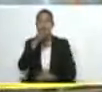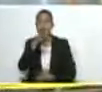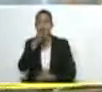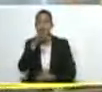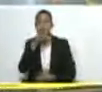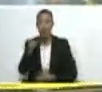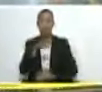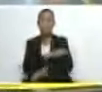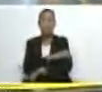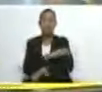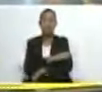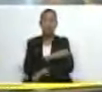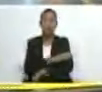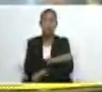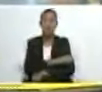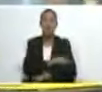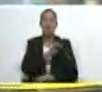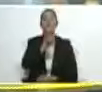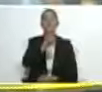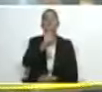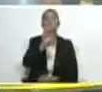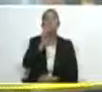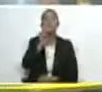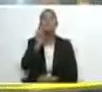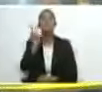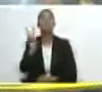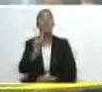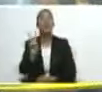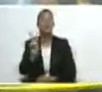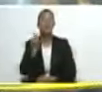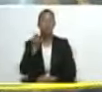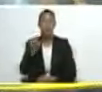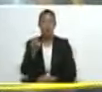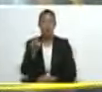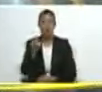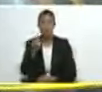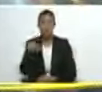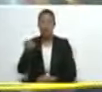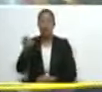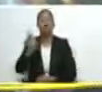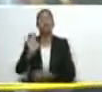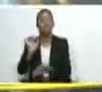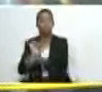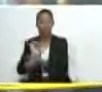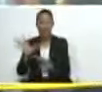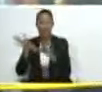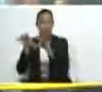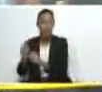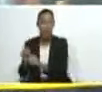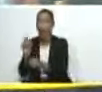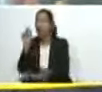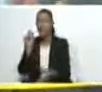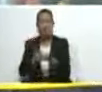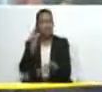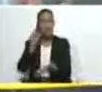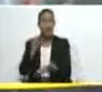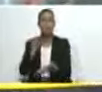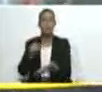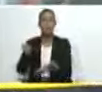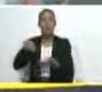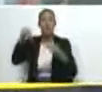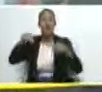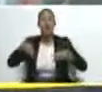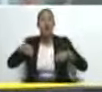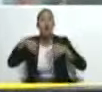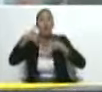fascista 20 Venezuela. Están convictos y confesos y fueron capturados, infiltrados aquí en la